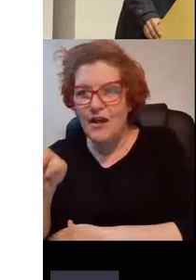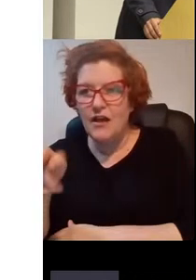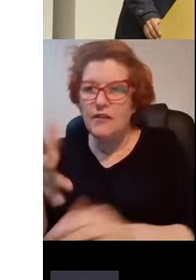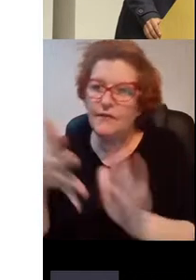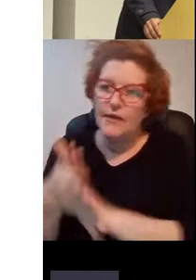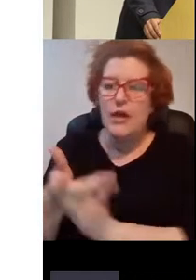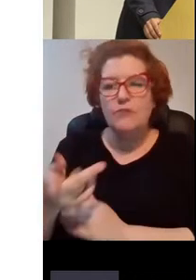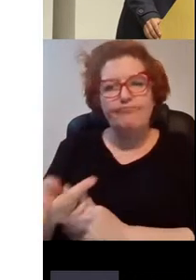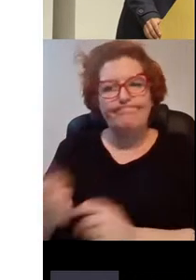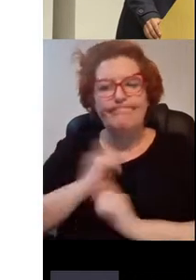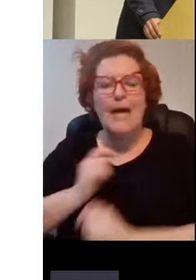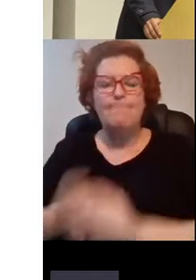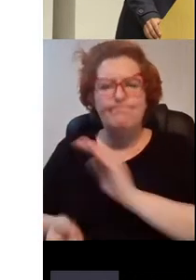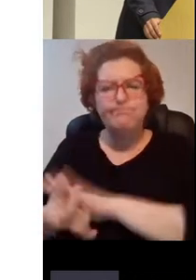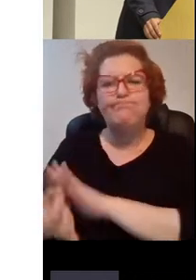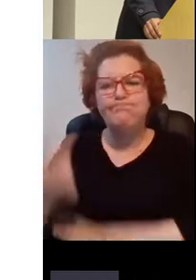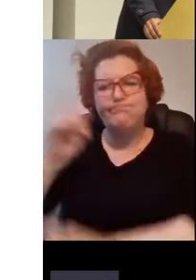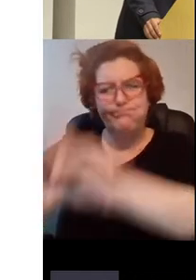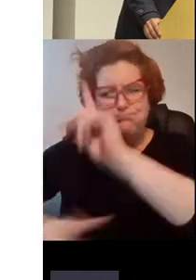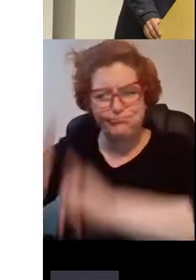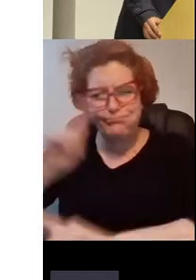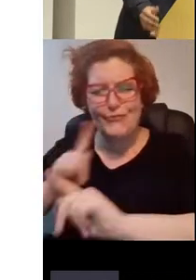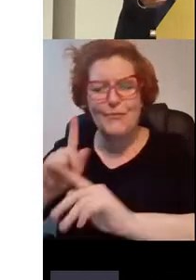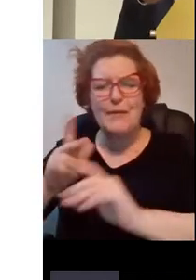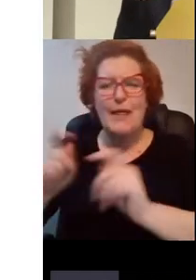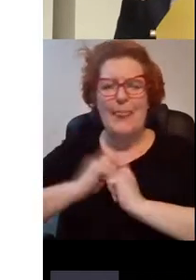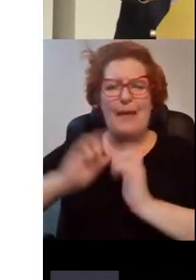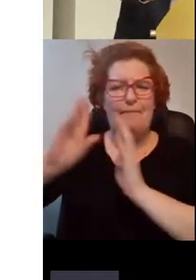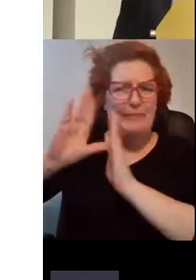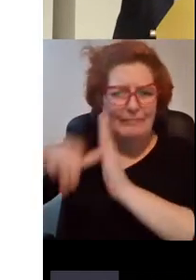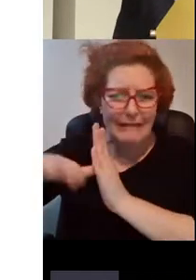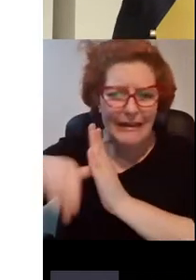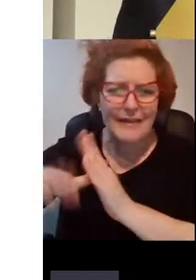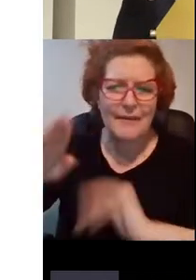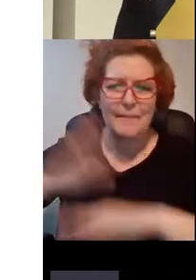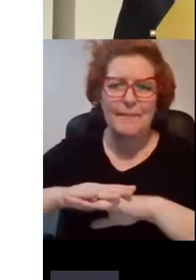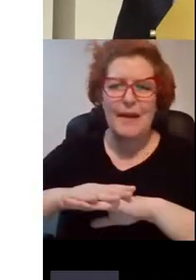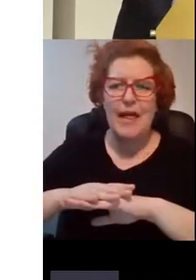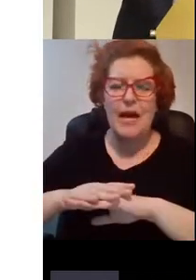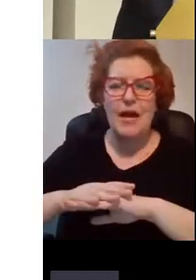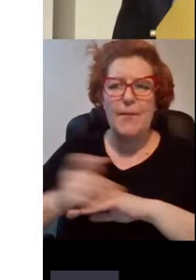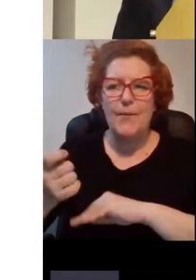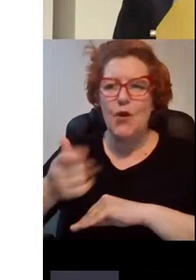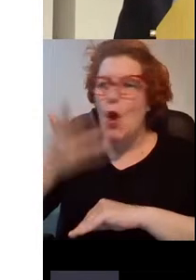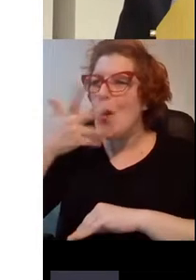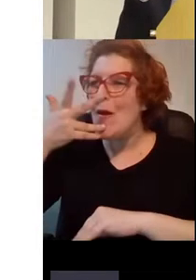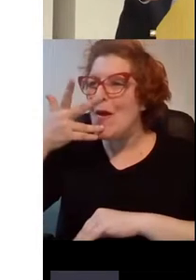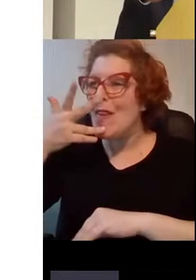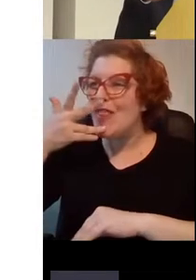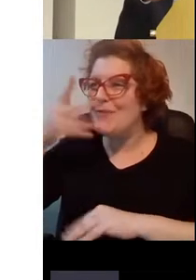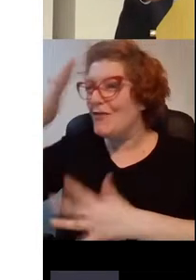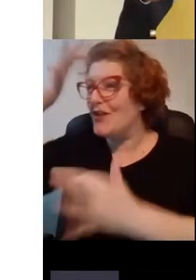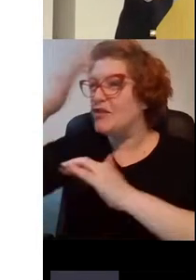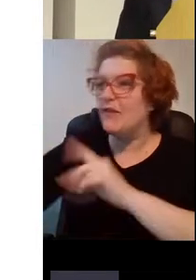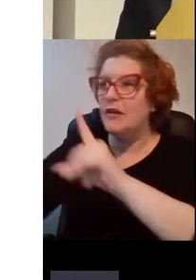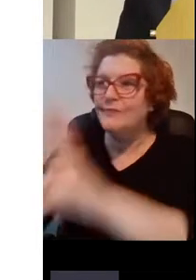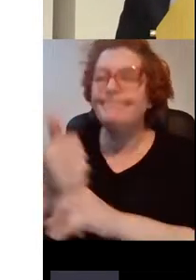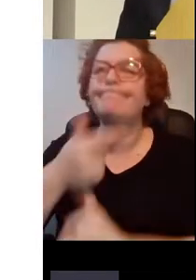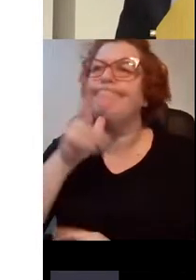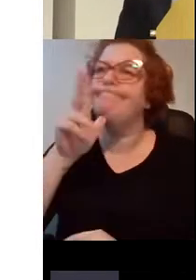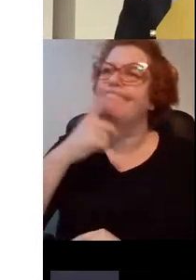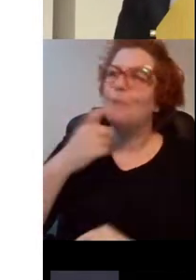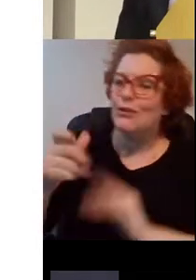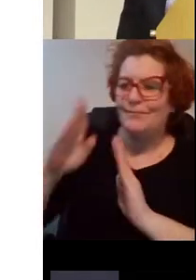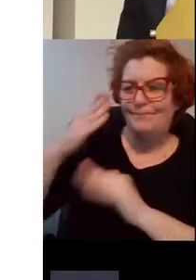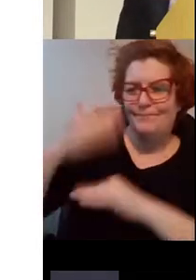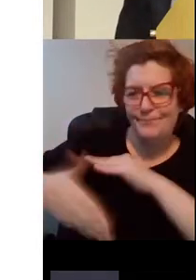de problemas, ha generado algunos retrasos en lo que tiene que ver con la frontera de conocimiento filosófico, y es que esto ha llevado a